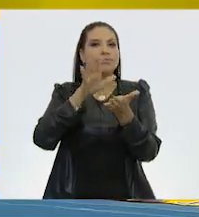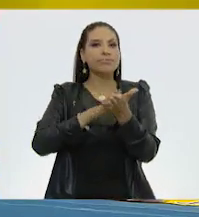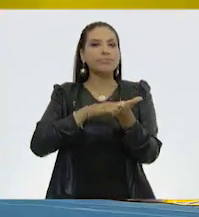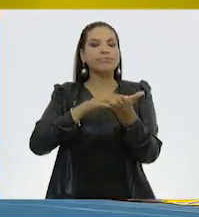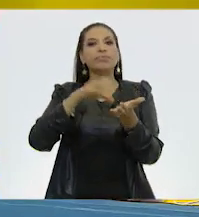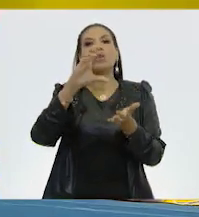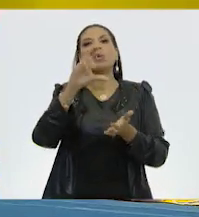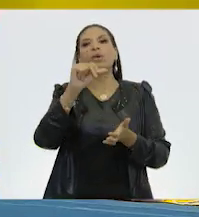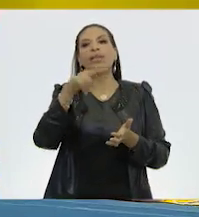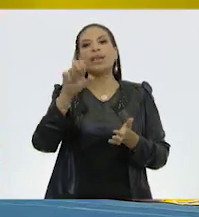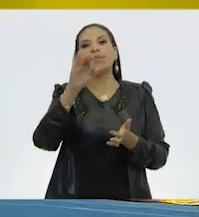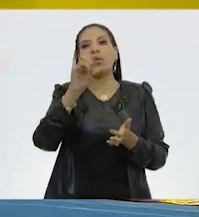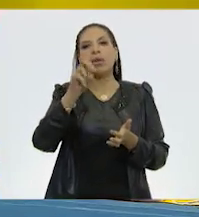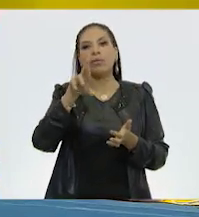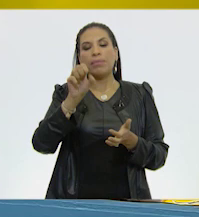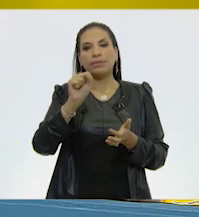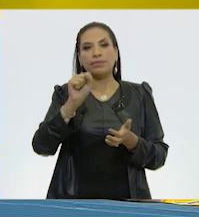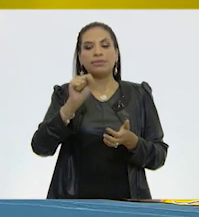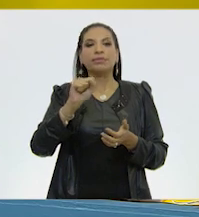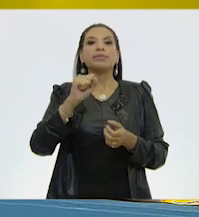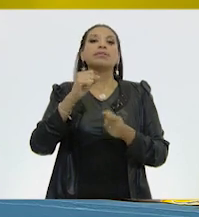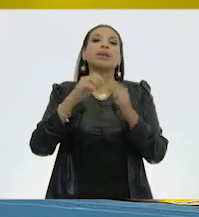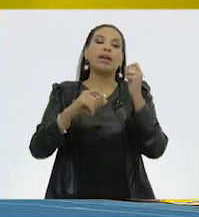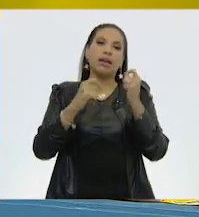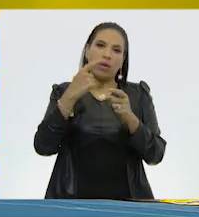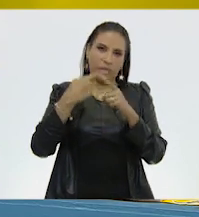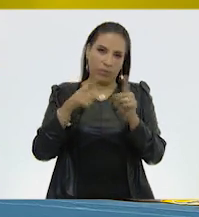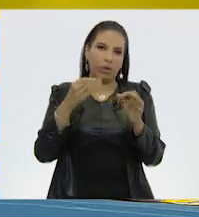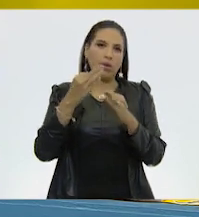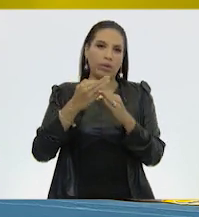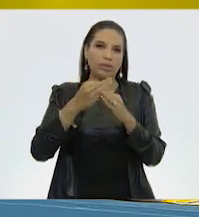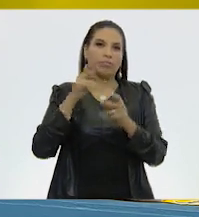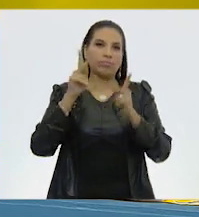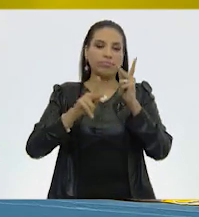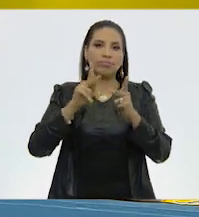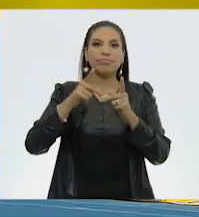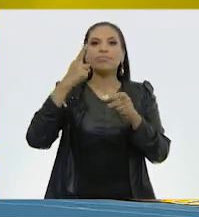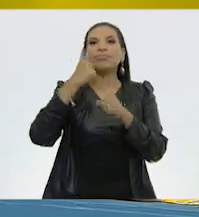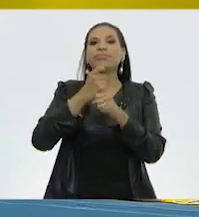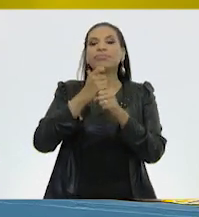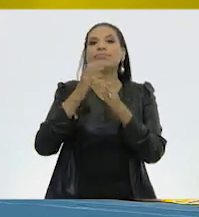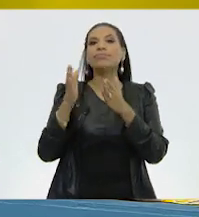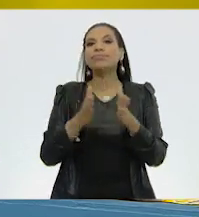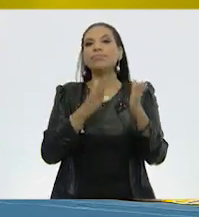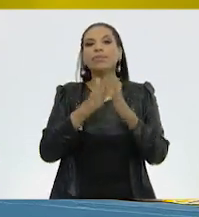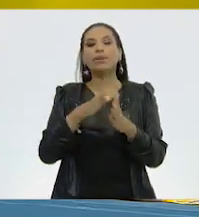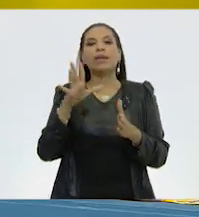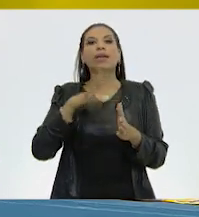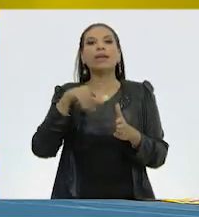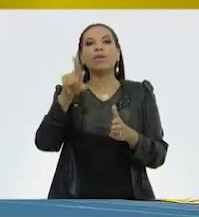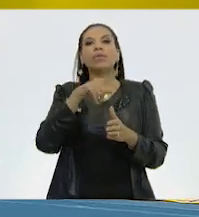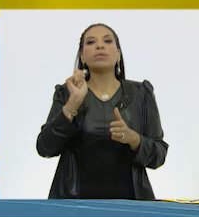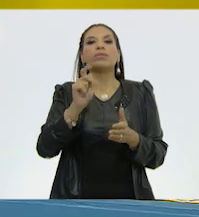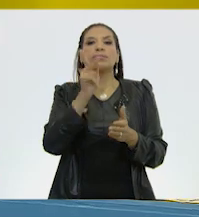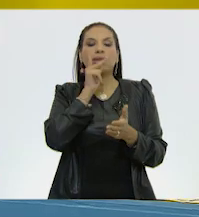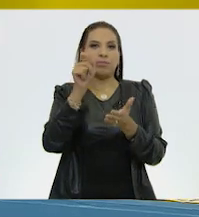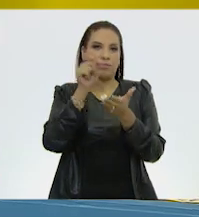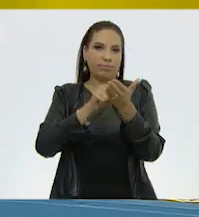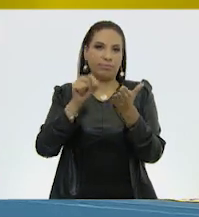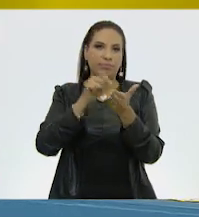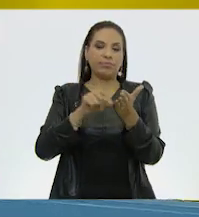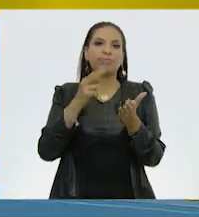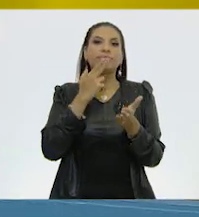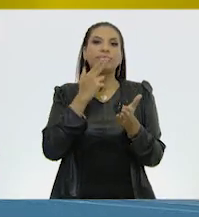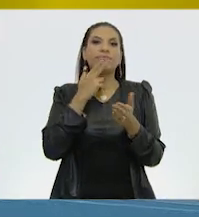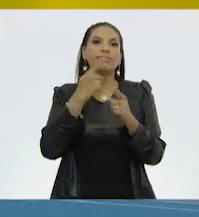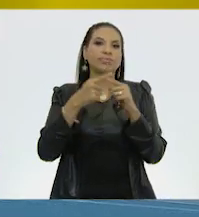fueron cuneiformes, pero a diferencia de lo que acabamos de platicar en un primer momento, ellos ocuparon la palabra escrita para